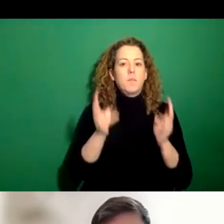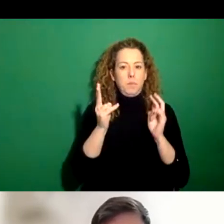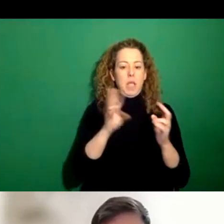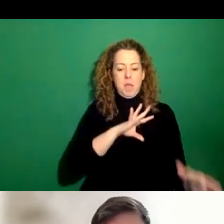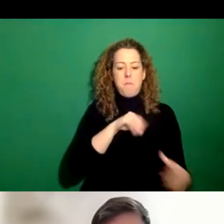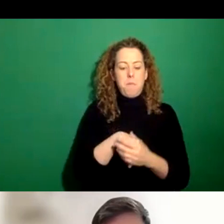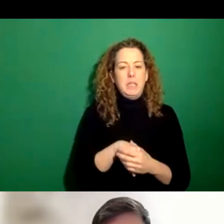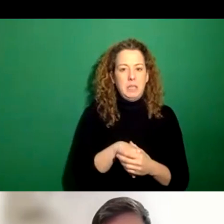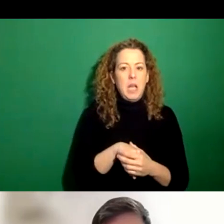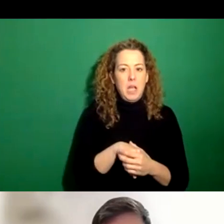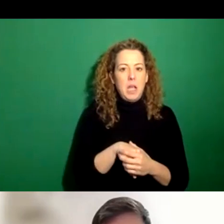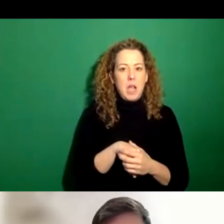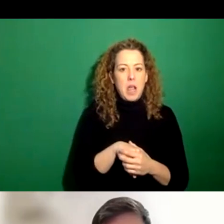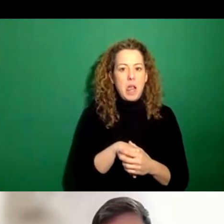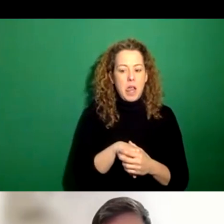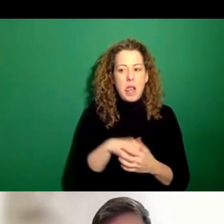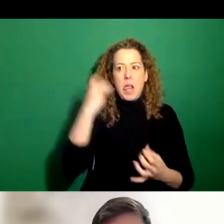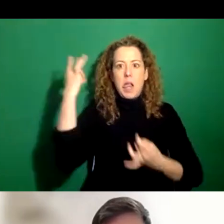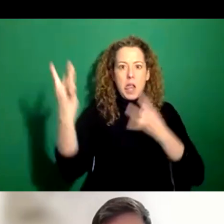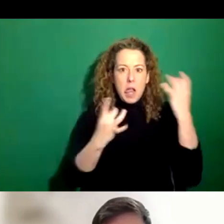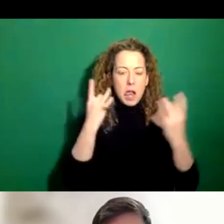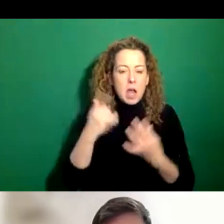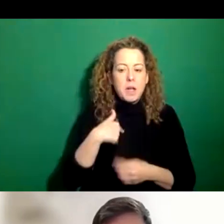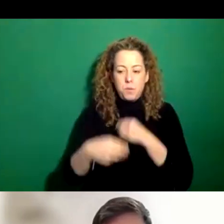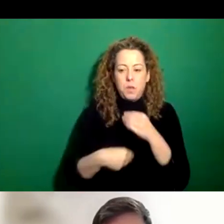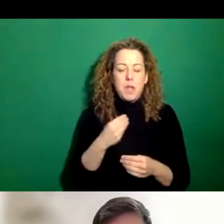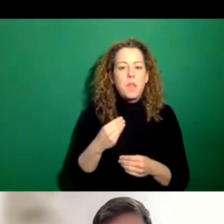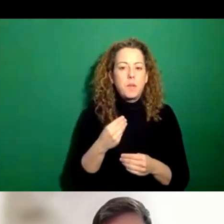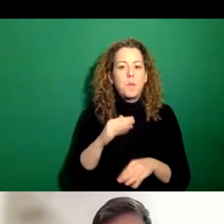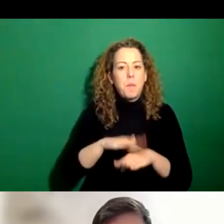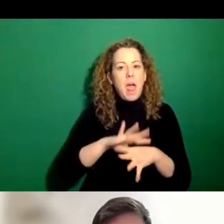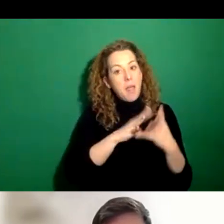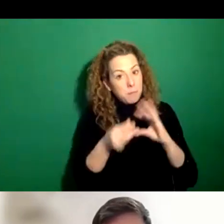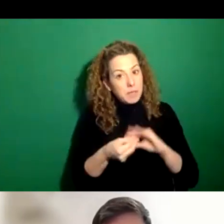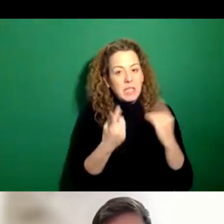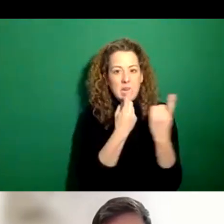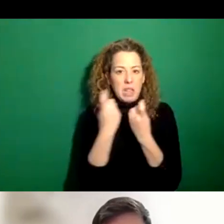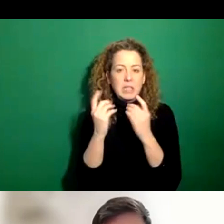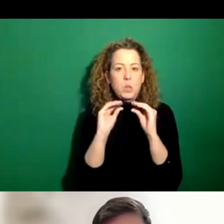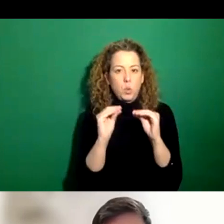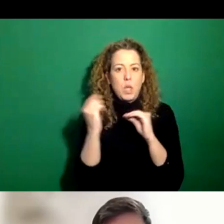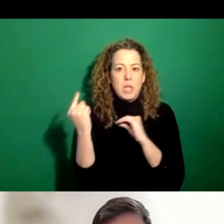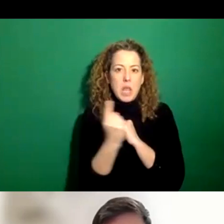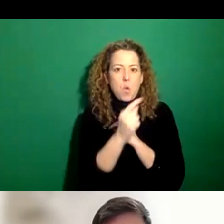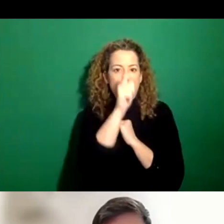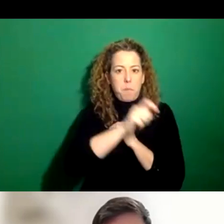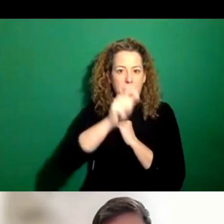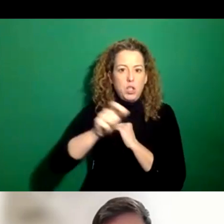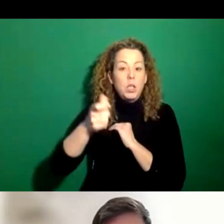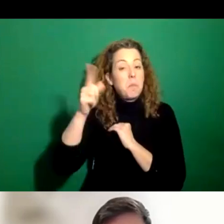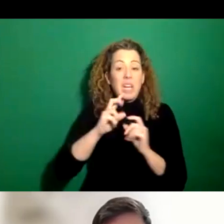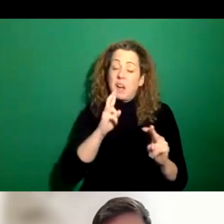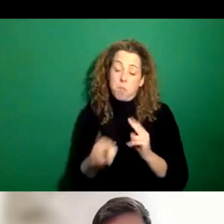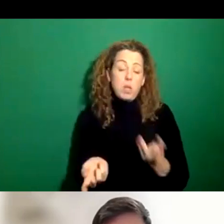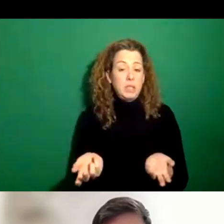implantar esa creatividad que han utilizado para adaptarse a las necesidades de cada una de las personas y dar una